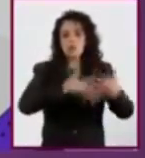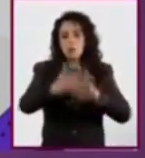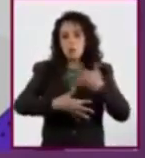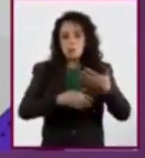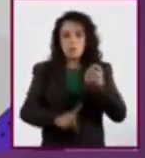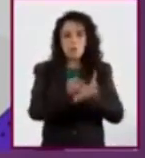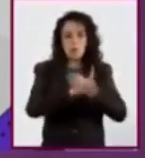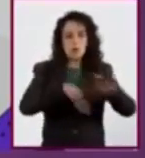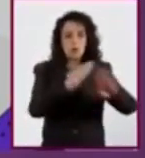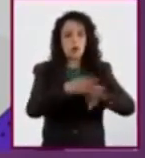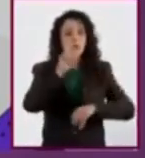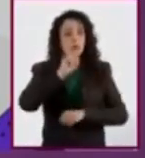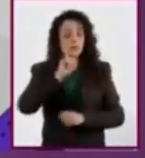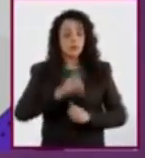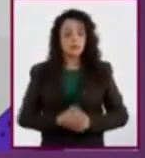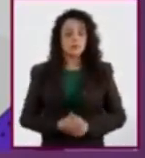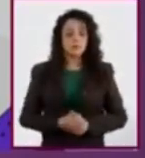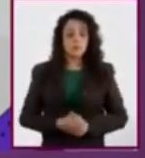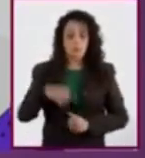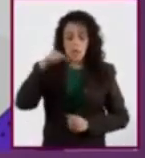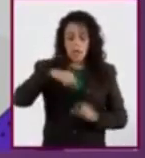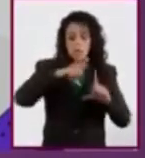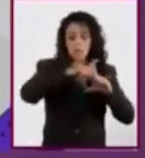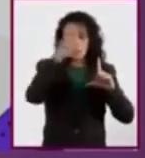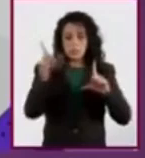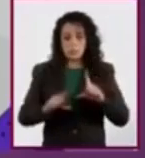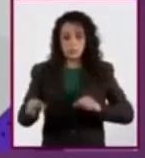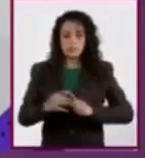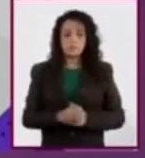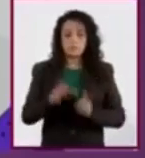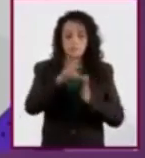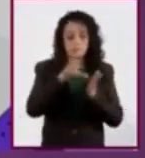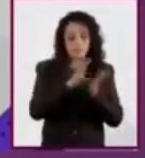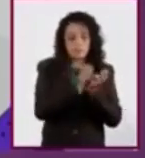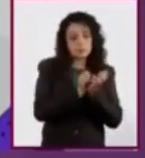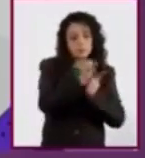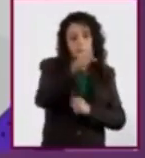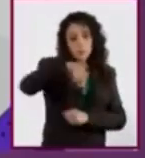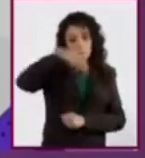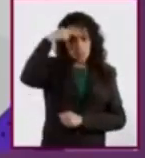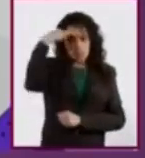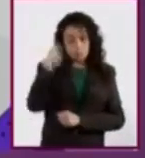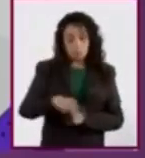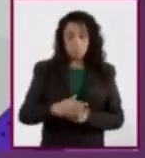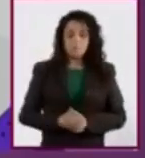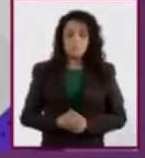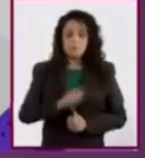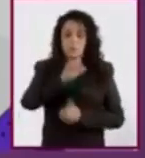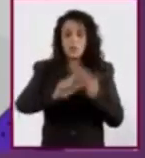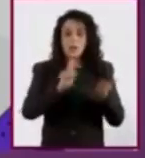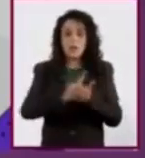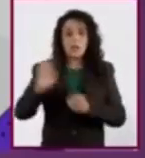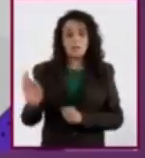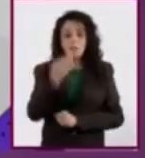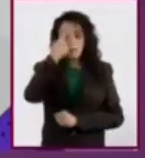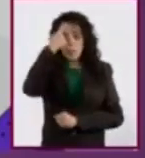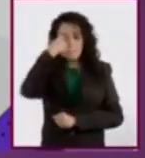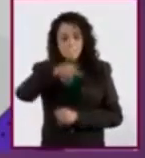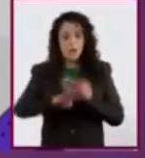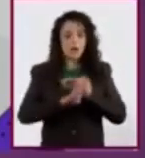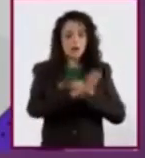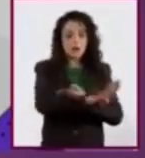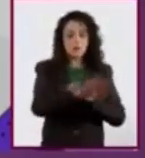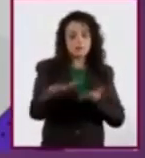escala nacional, la Constitución Política de los Estados Unidos Mexicanos, la Ley Federal para Prevenir y Eliminar